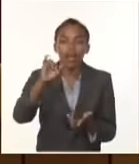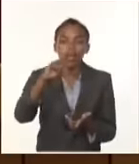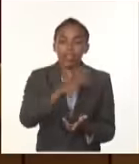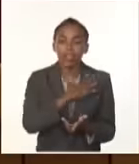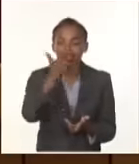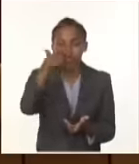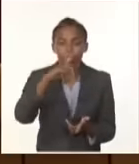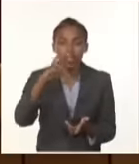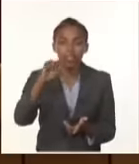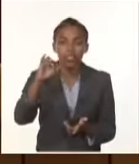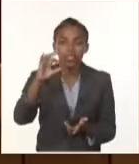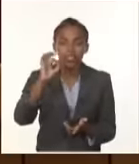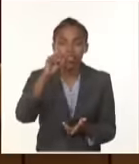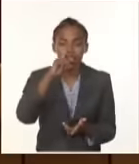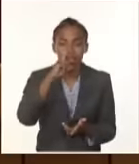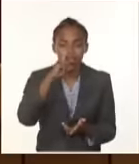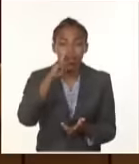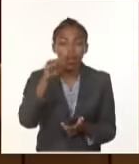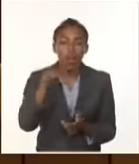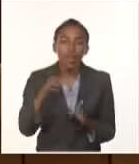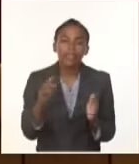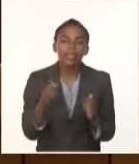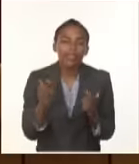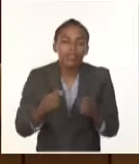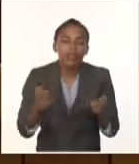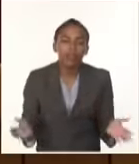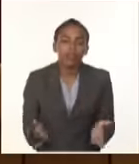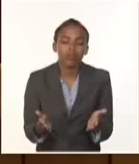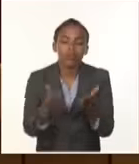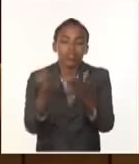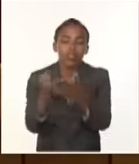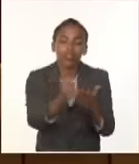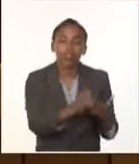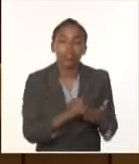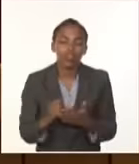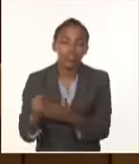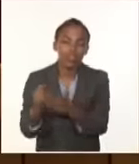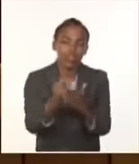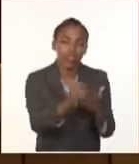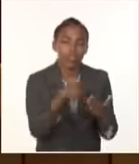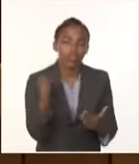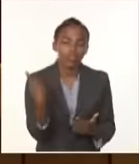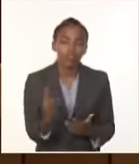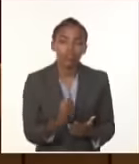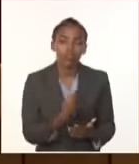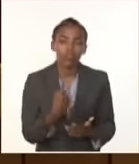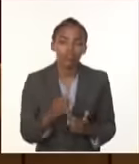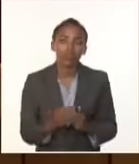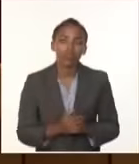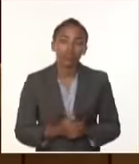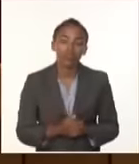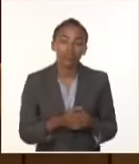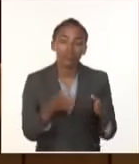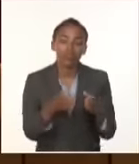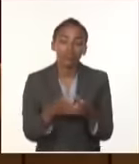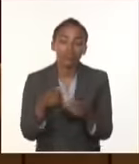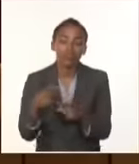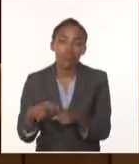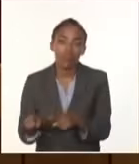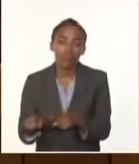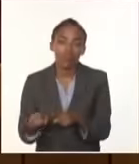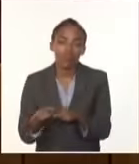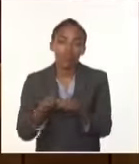multiplicarse la solidaridad frente a la creciente desigualdad. La ultraderecha aprovecha y estimula la